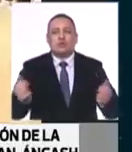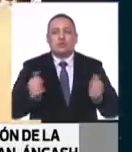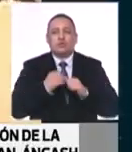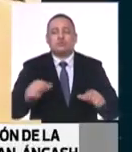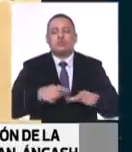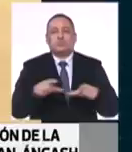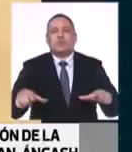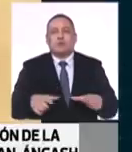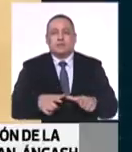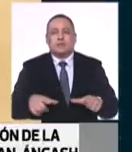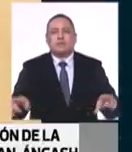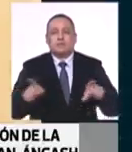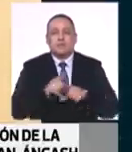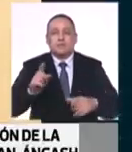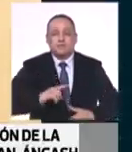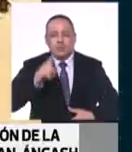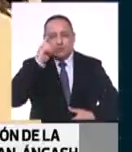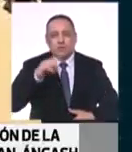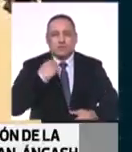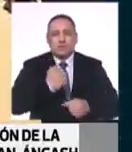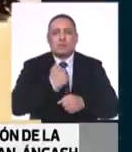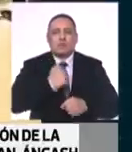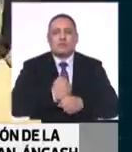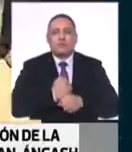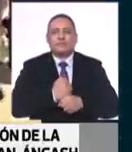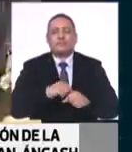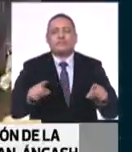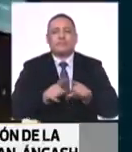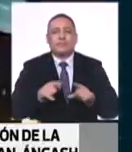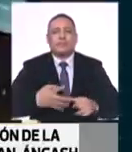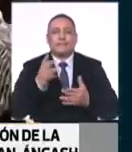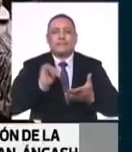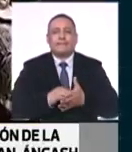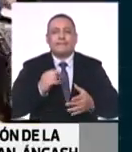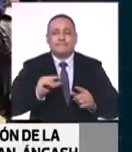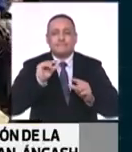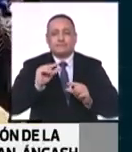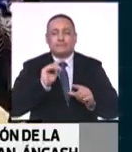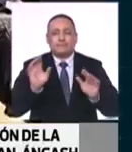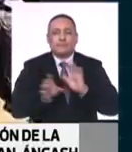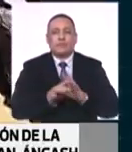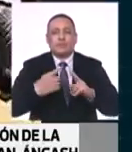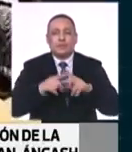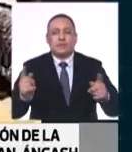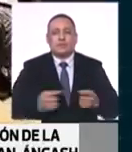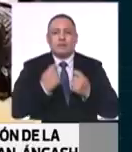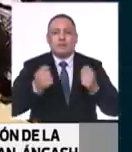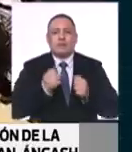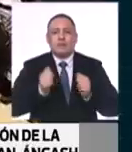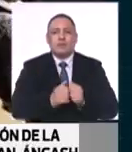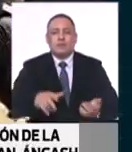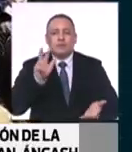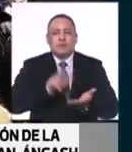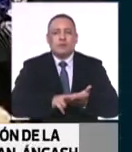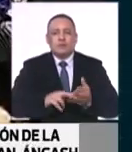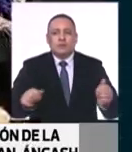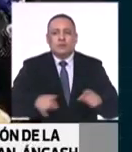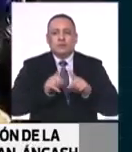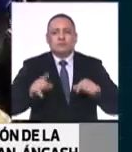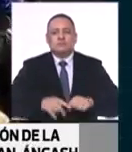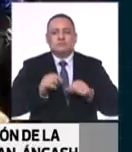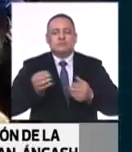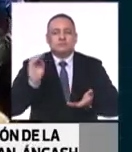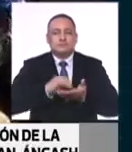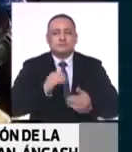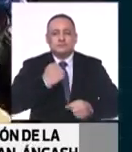la inauguración de esta obra, ¿no? Y esperamos que dentro de poco al menos estemos celebrando ya la aprobación de otras